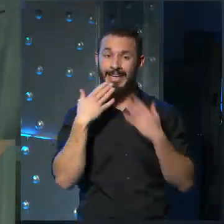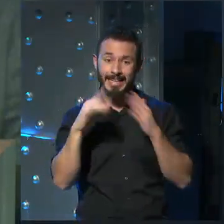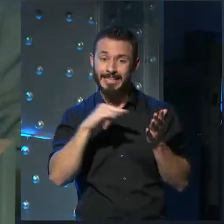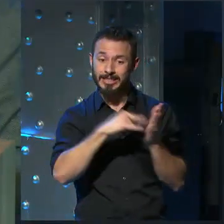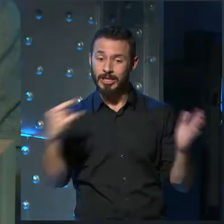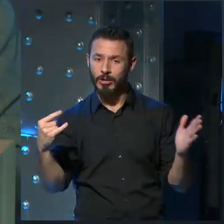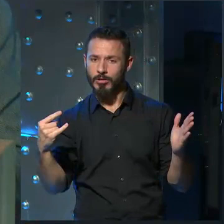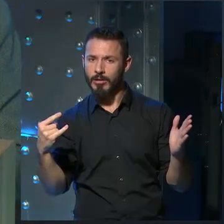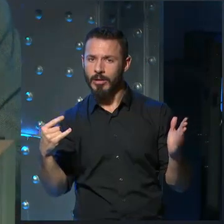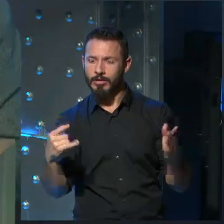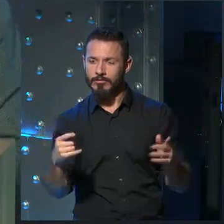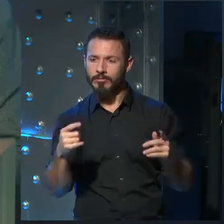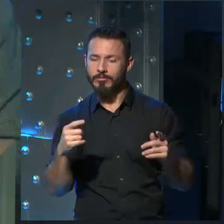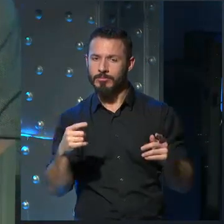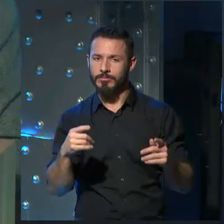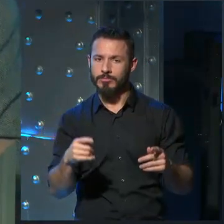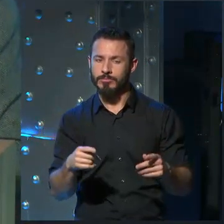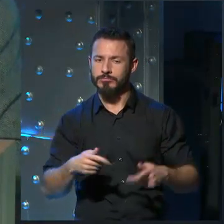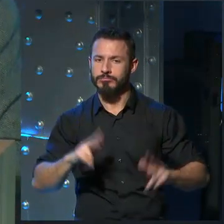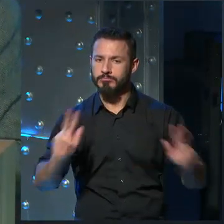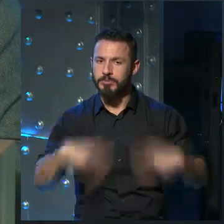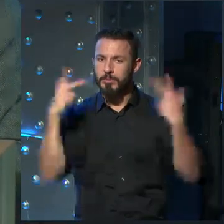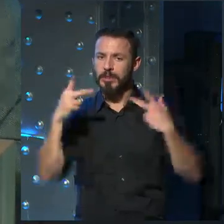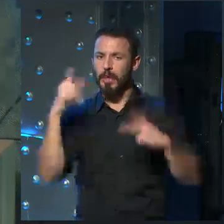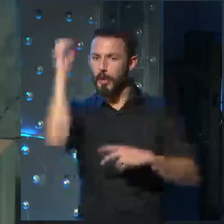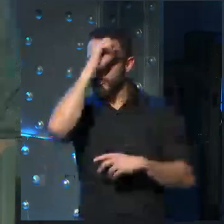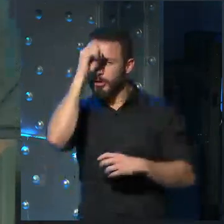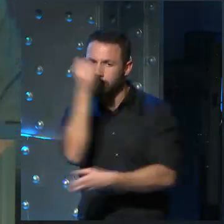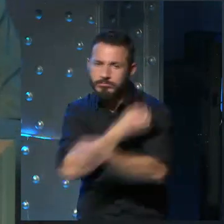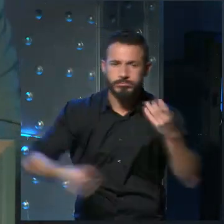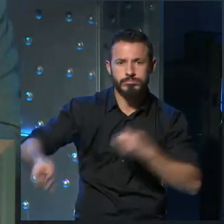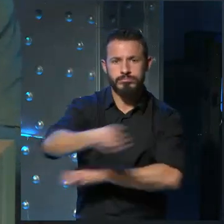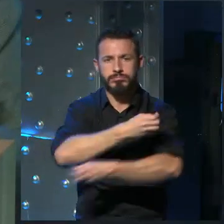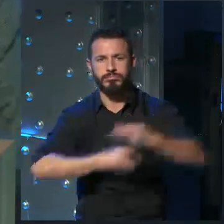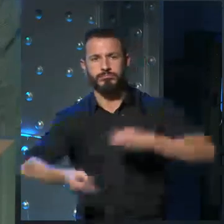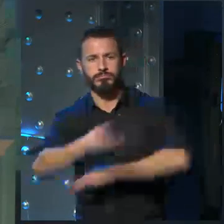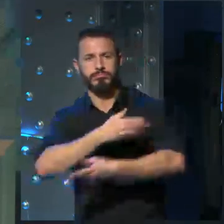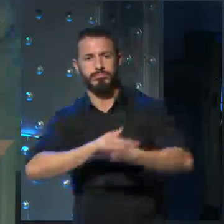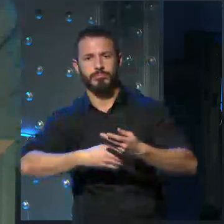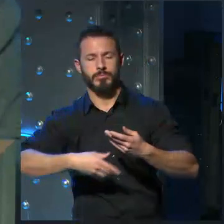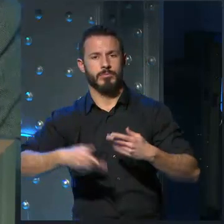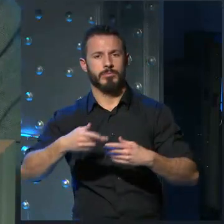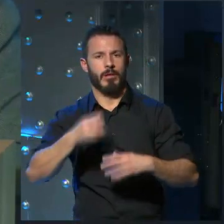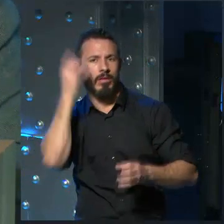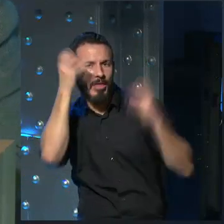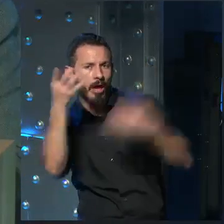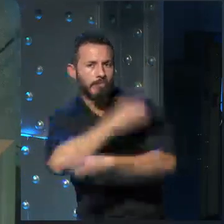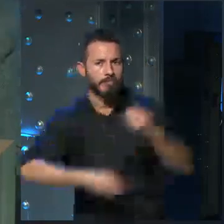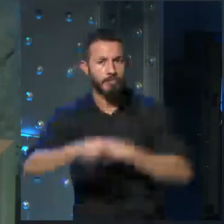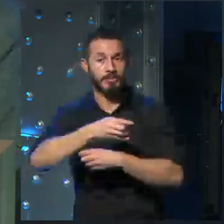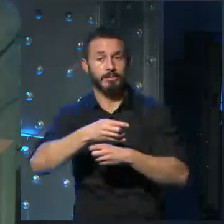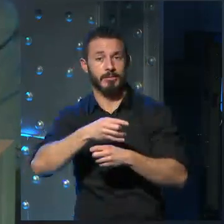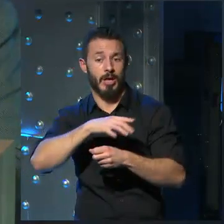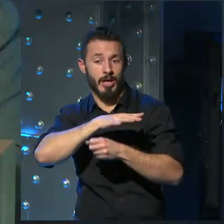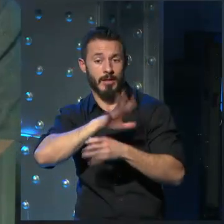ese intercambio de opiniones, de ideas, de creaciones, en torno a un ámbito que de esa manera